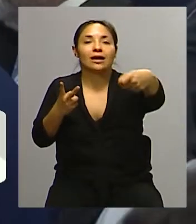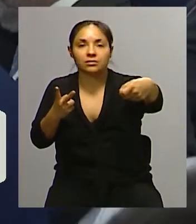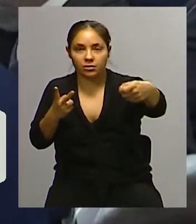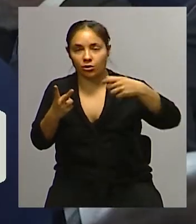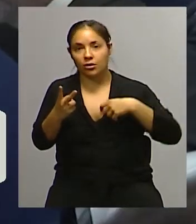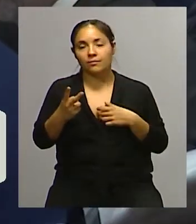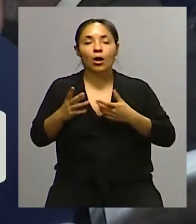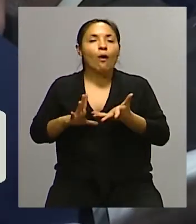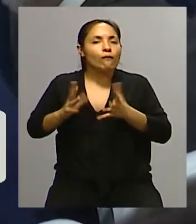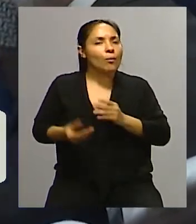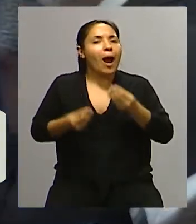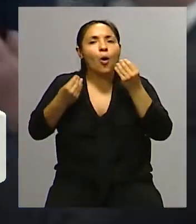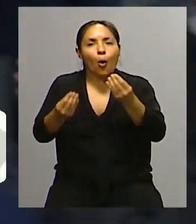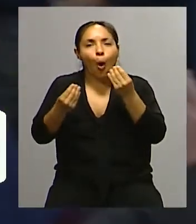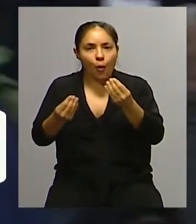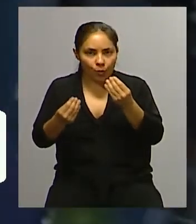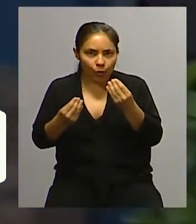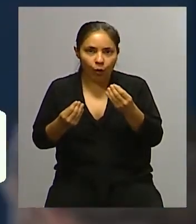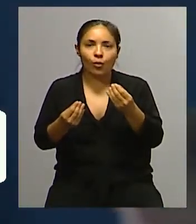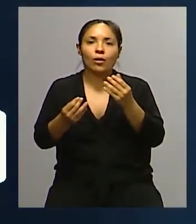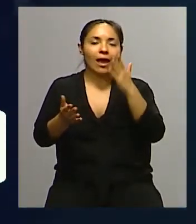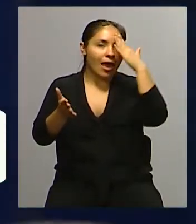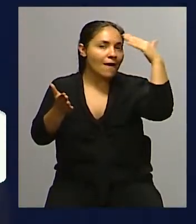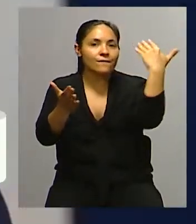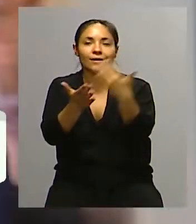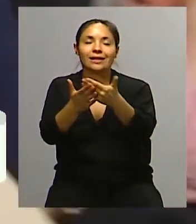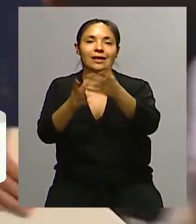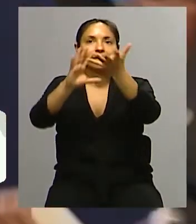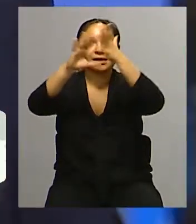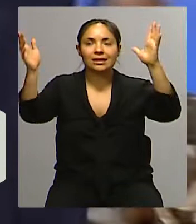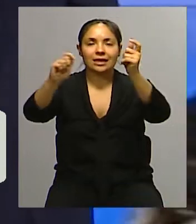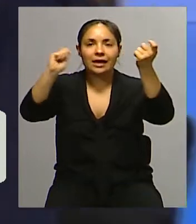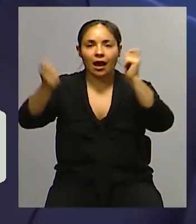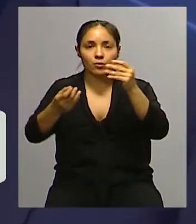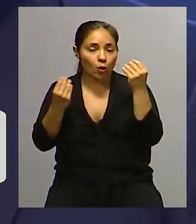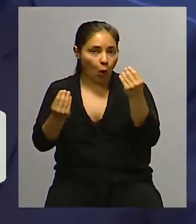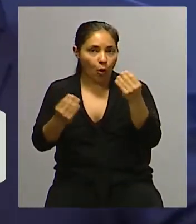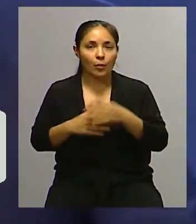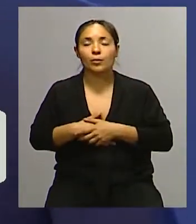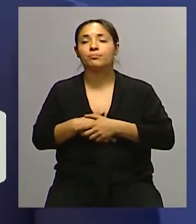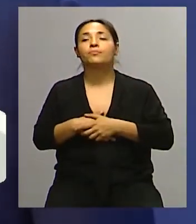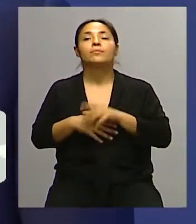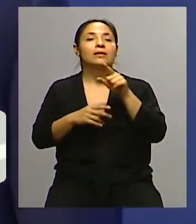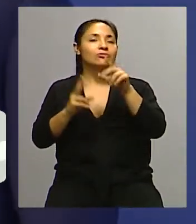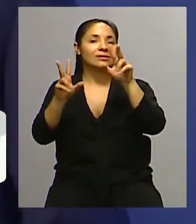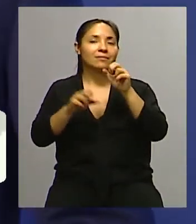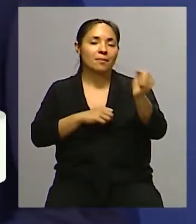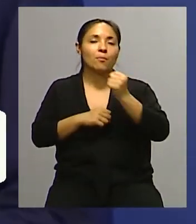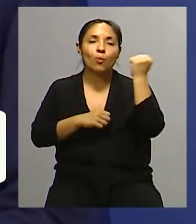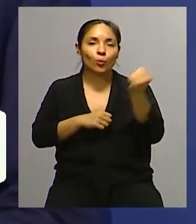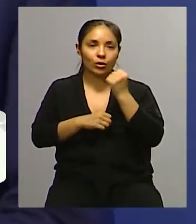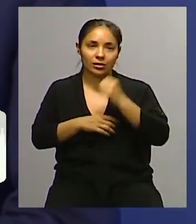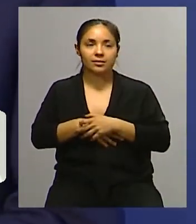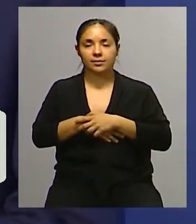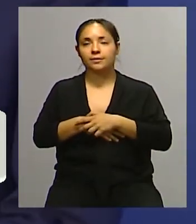cómo vamos a enfrentar esta crisis climática. Esos serían dos de los objetivos más fuertes de esta COP27. Ahora,